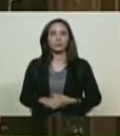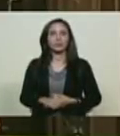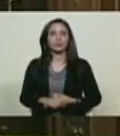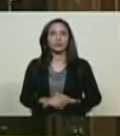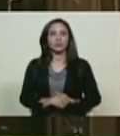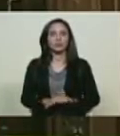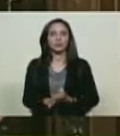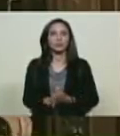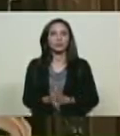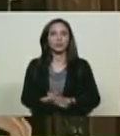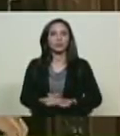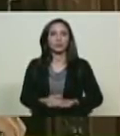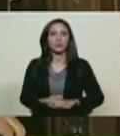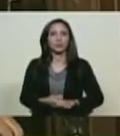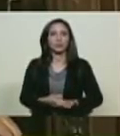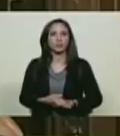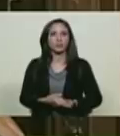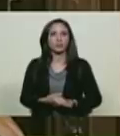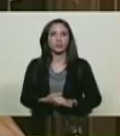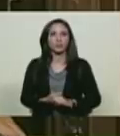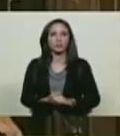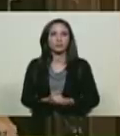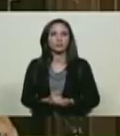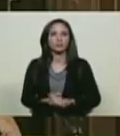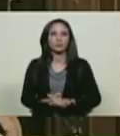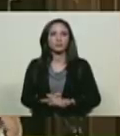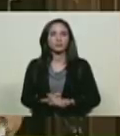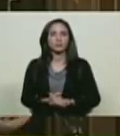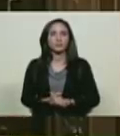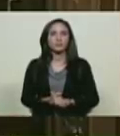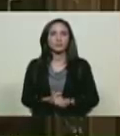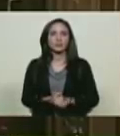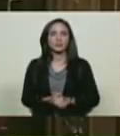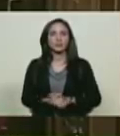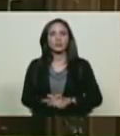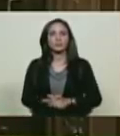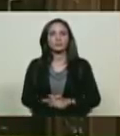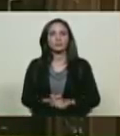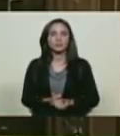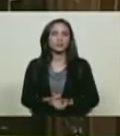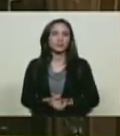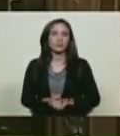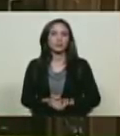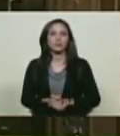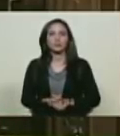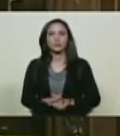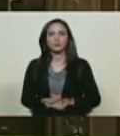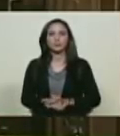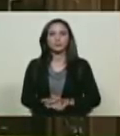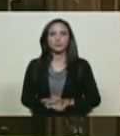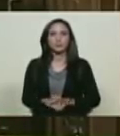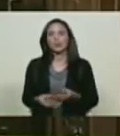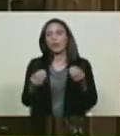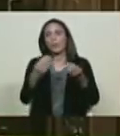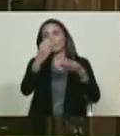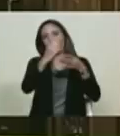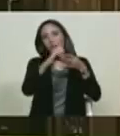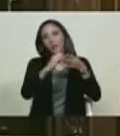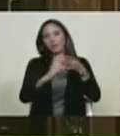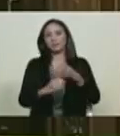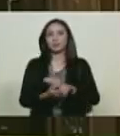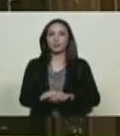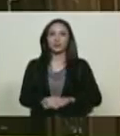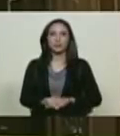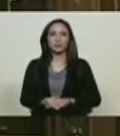Hay muchos elementos, no quiero abusar del tiempo de ustedes, compatriotas que me escuchan, muchos elementos. Aquí